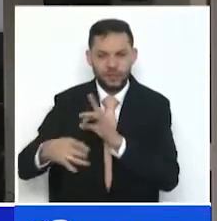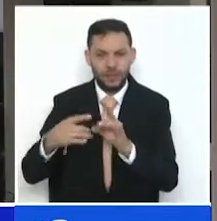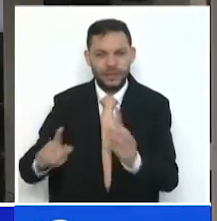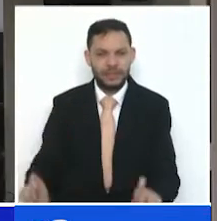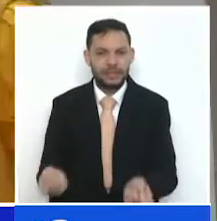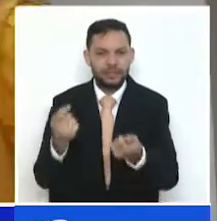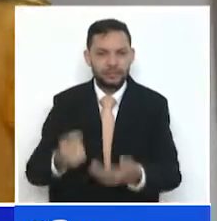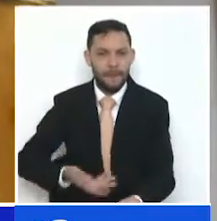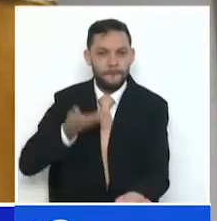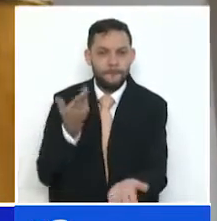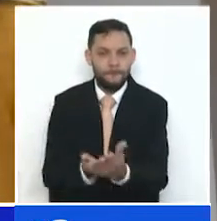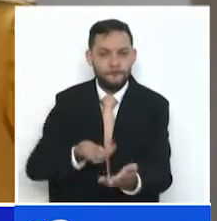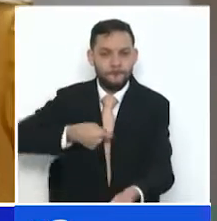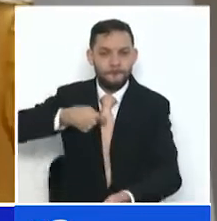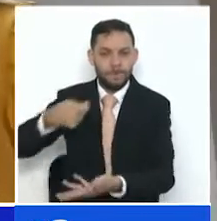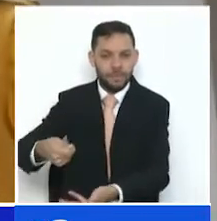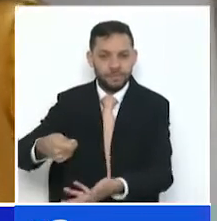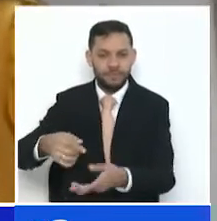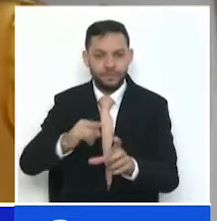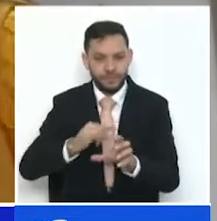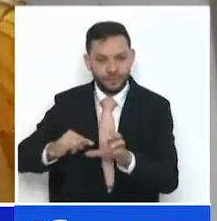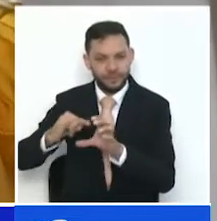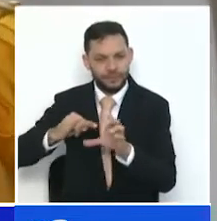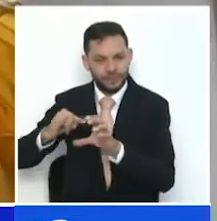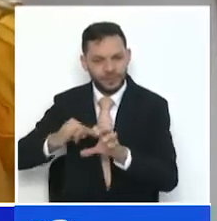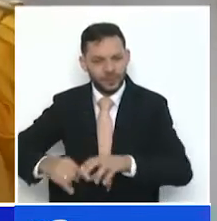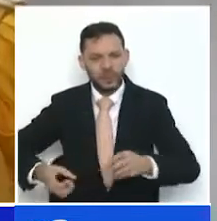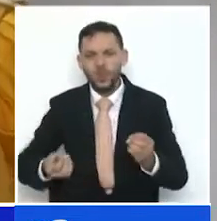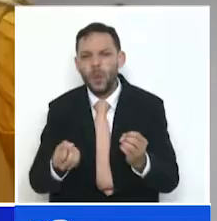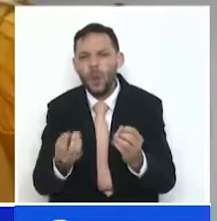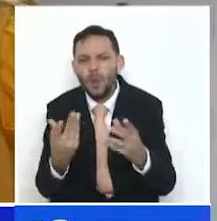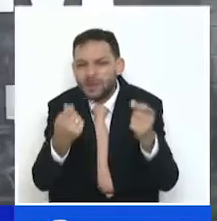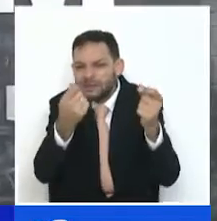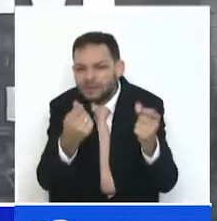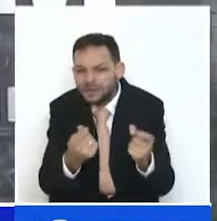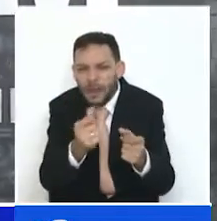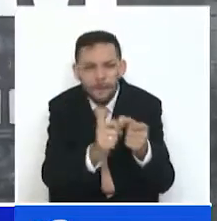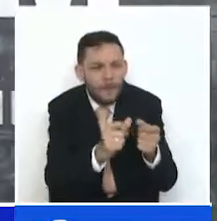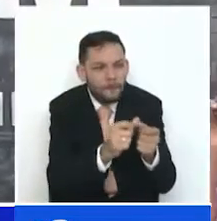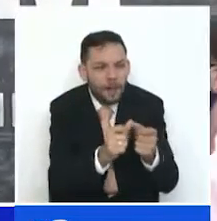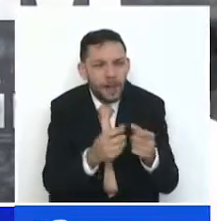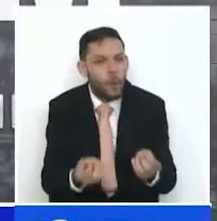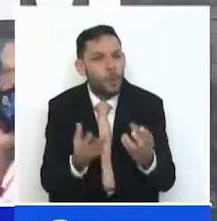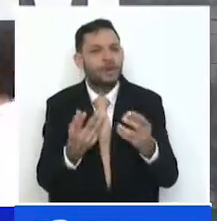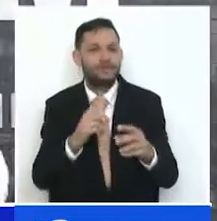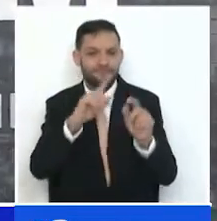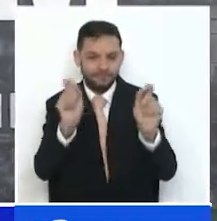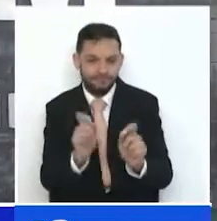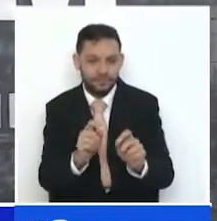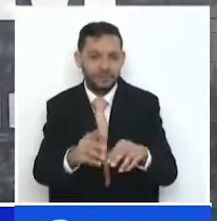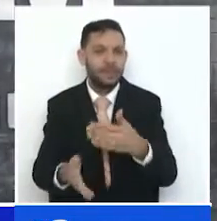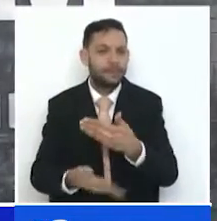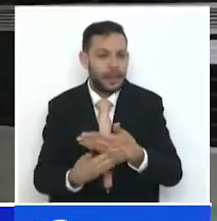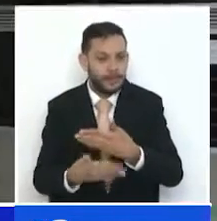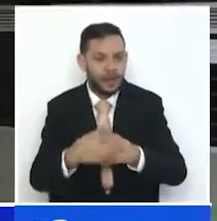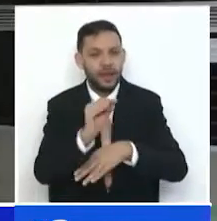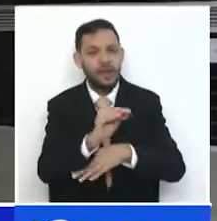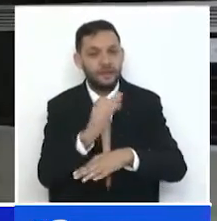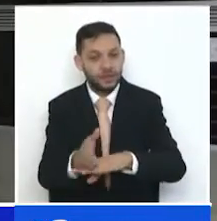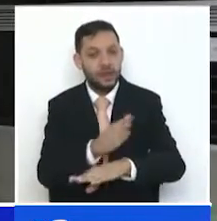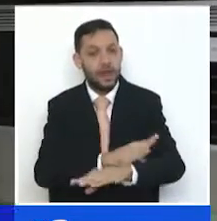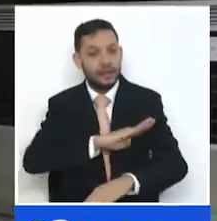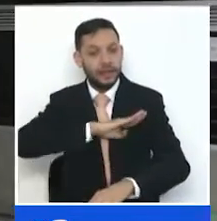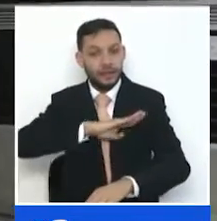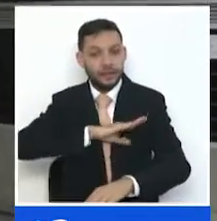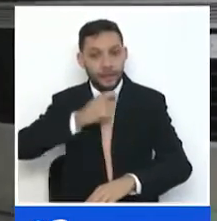análisis de la Procuraduría, aún no se puede determinar de cuánto se trata el posible detrimento, pero sí se ha hecho advertencias a tiempo para que funcionarios y el